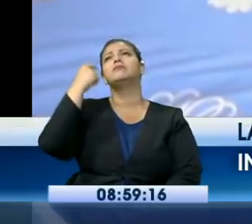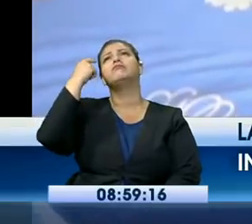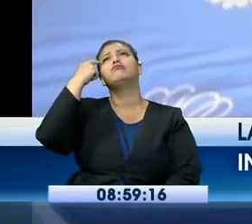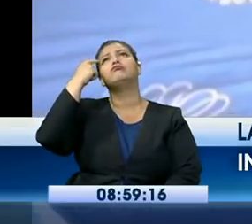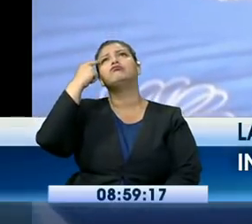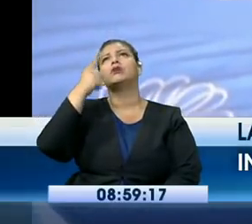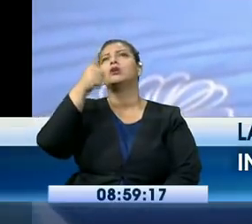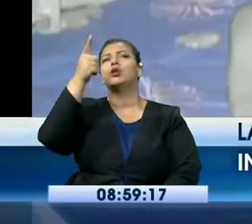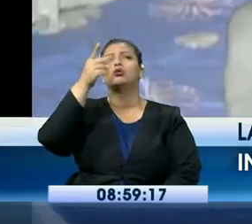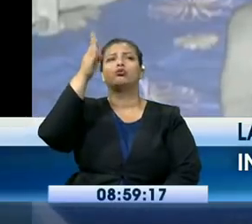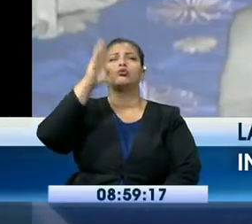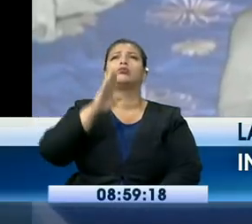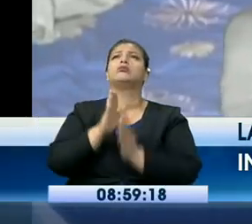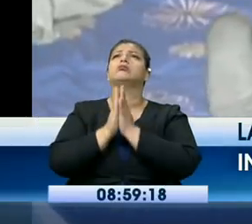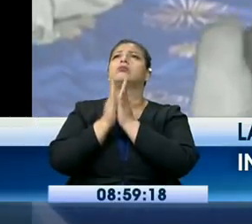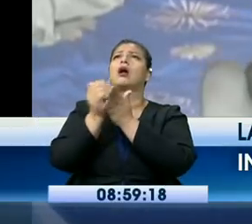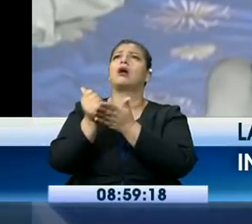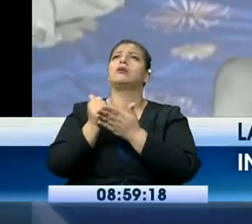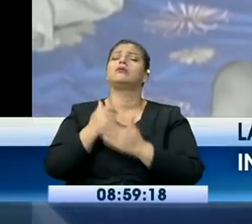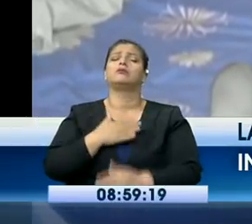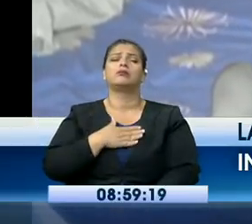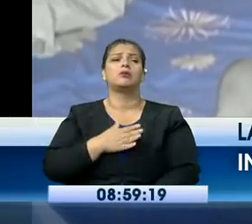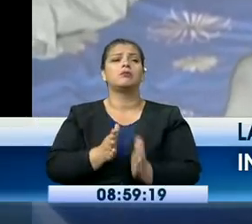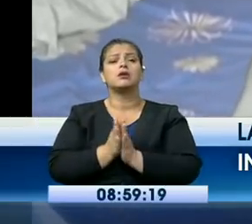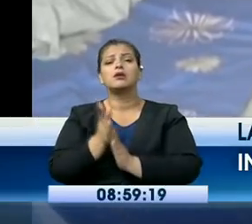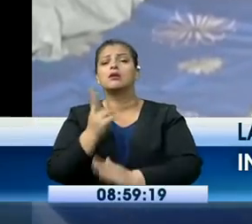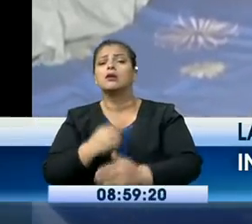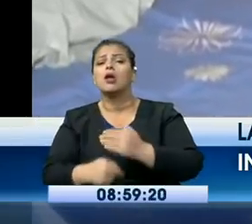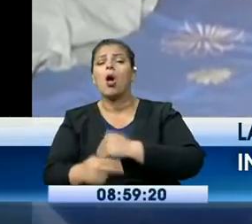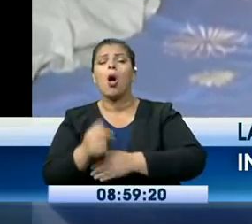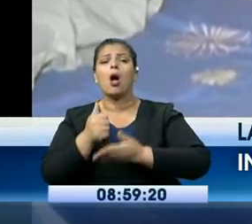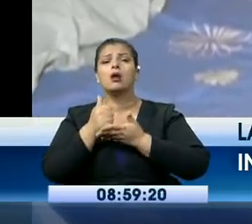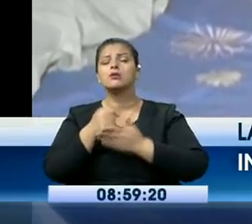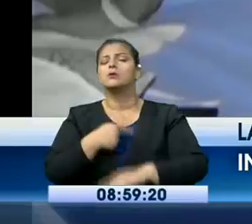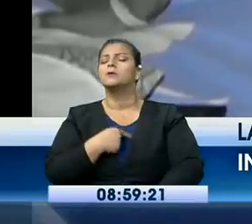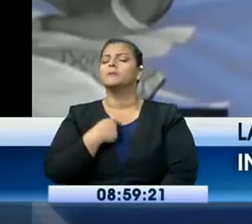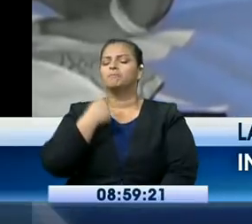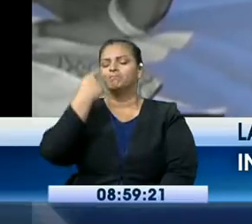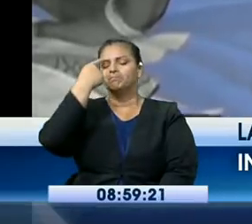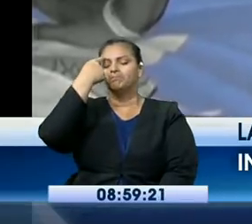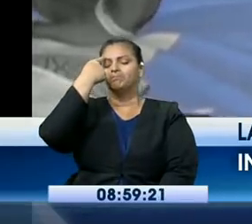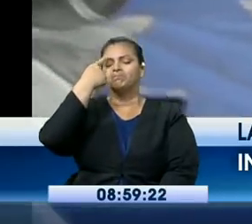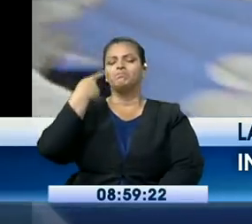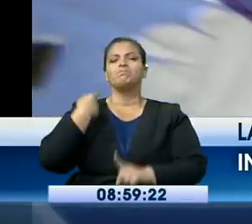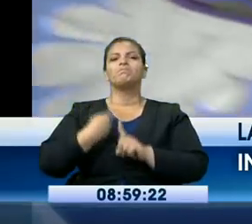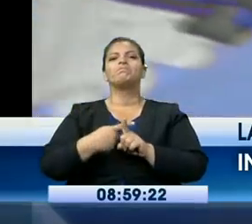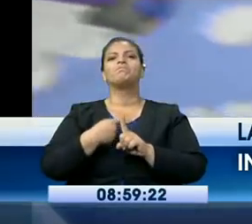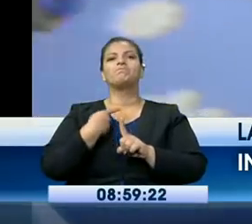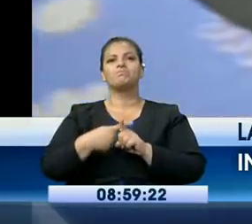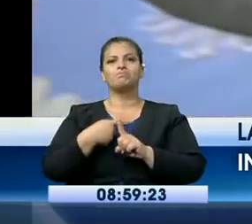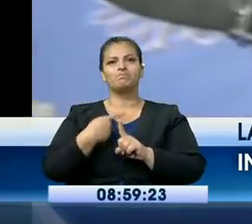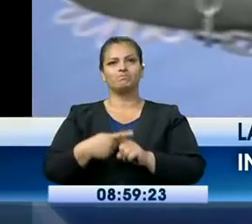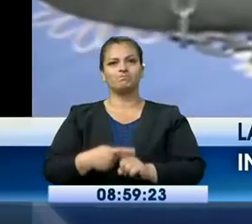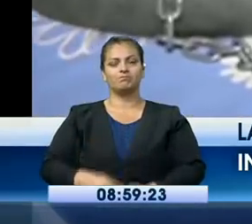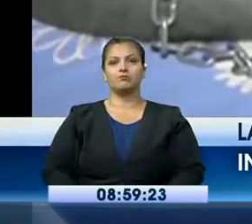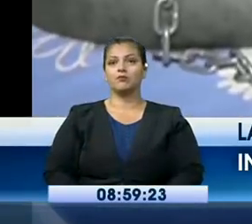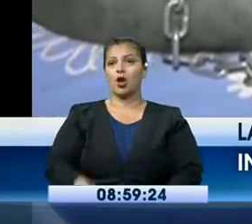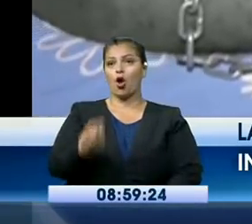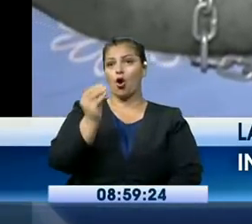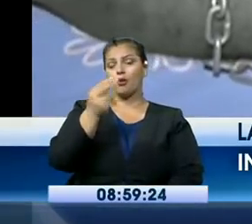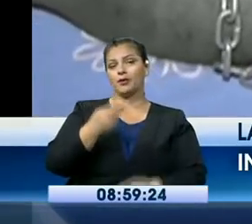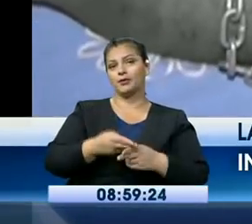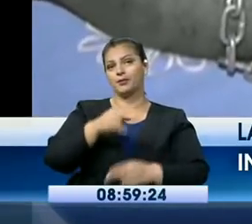profesional todo volverá a ser como antes ver a jordan recuperado y con ganas de vivir